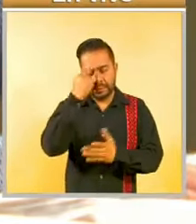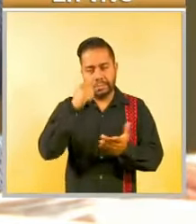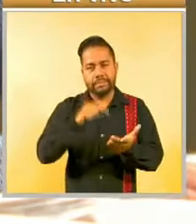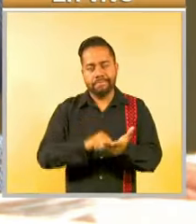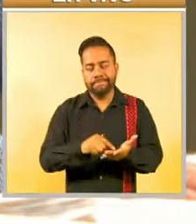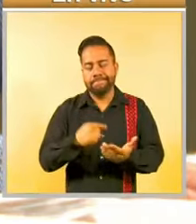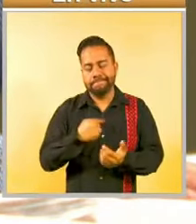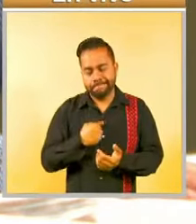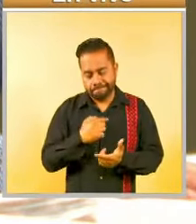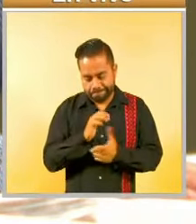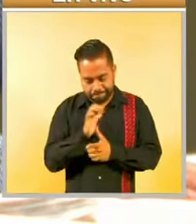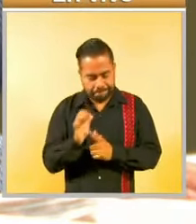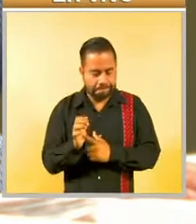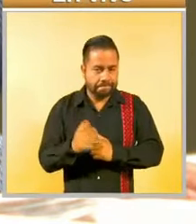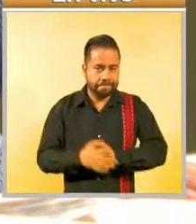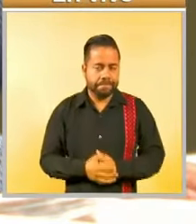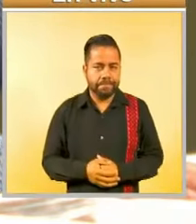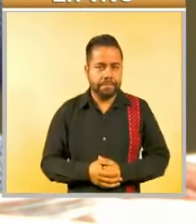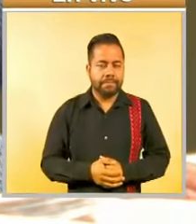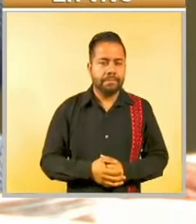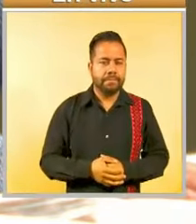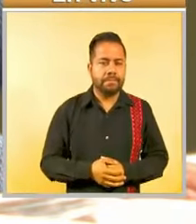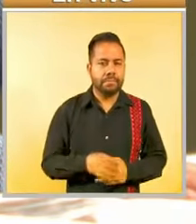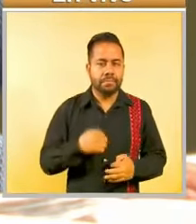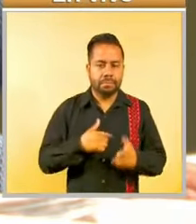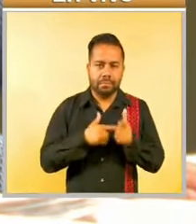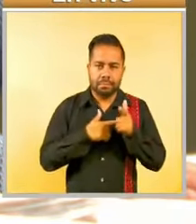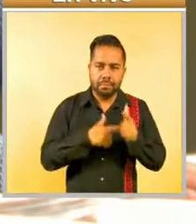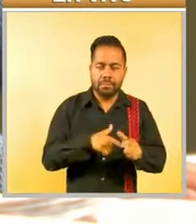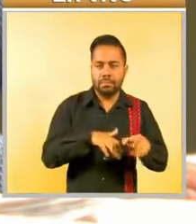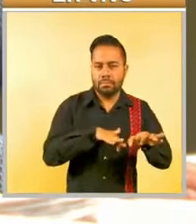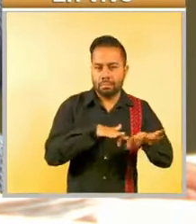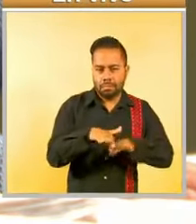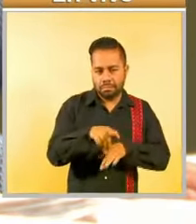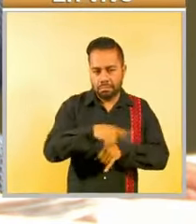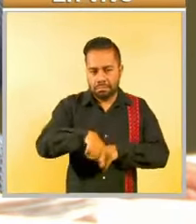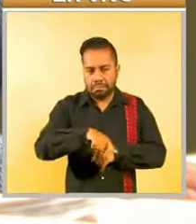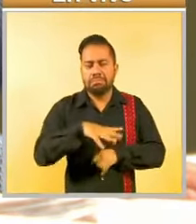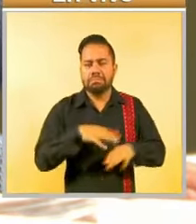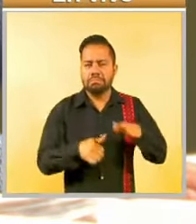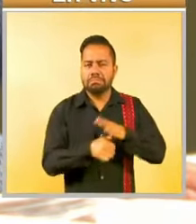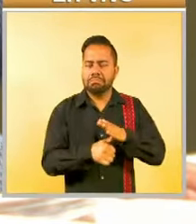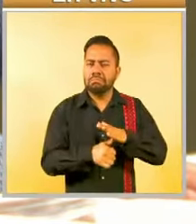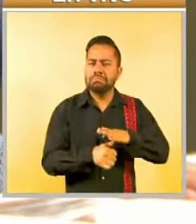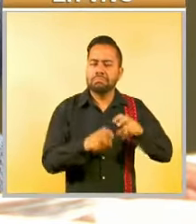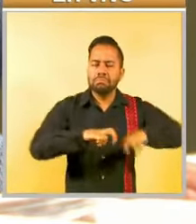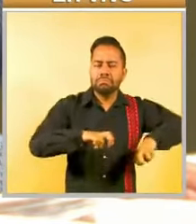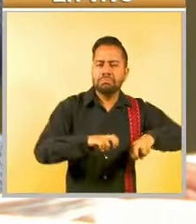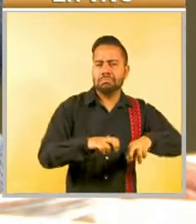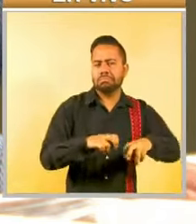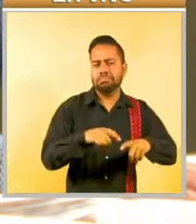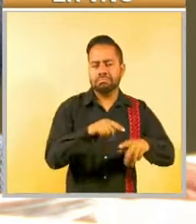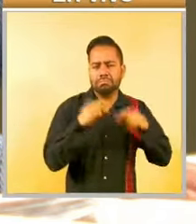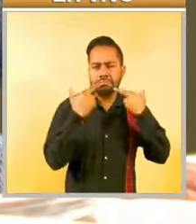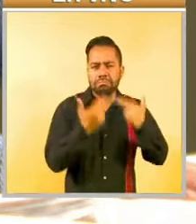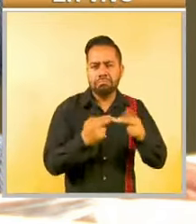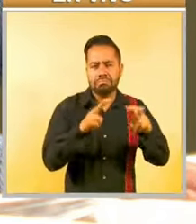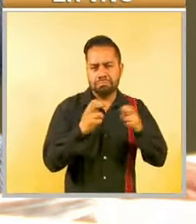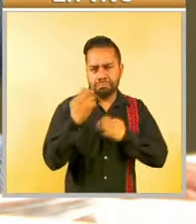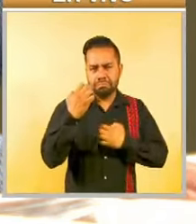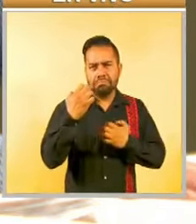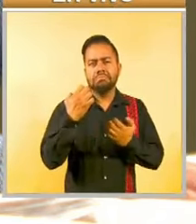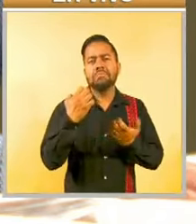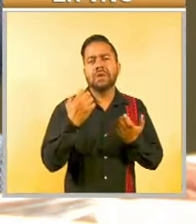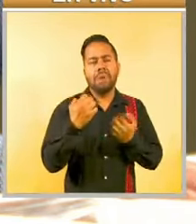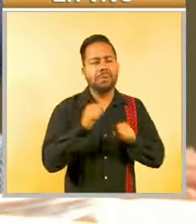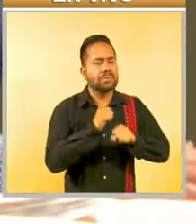que estamos estamos eh trabajando estratégicamente hay mesas de seguridad todas las mañanas se analiza cada evento cada